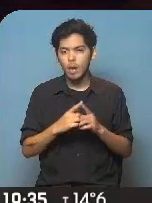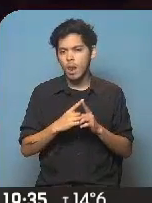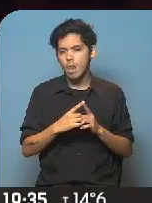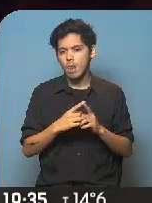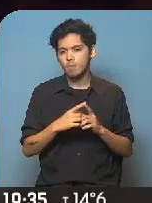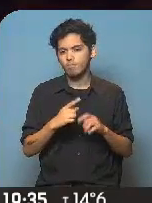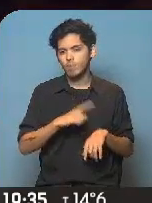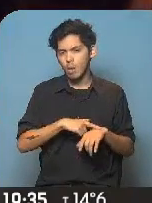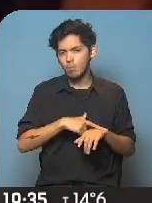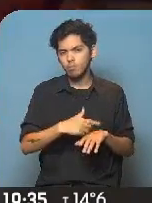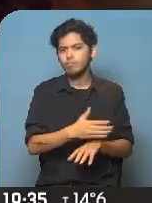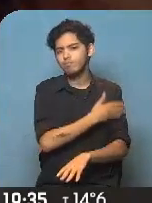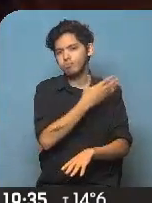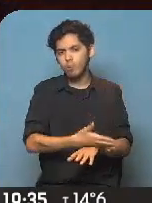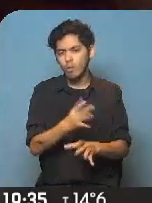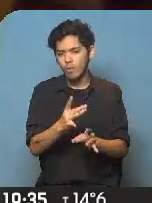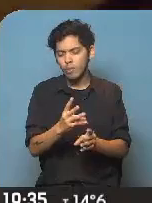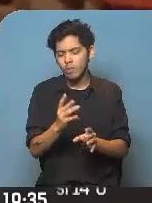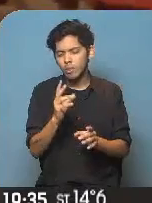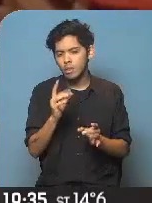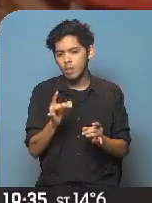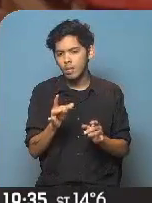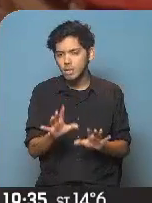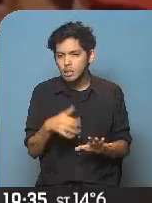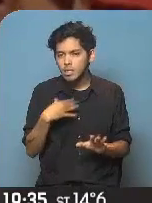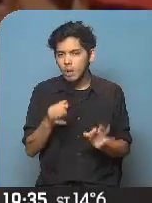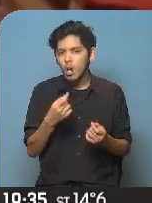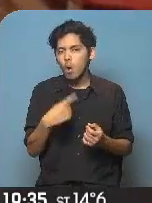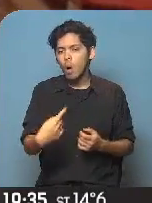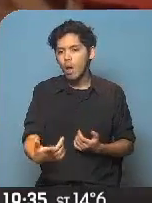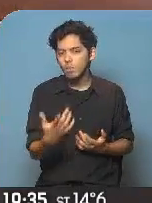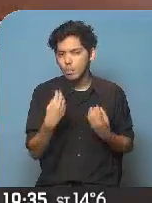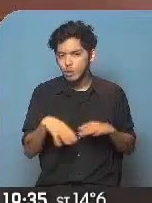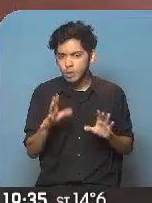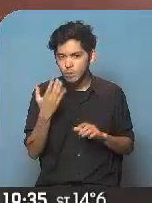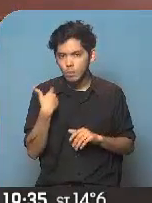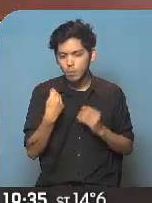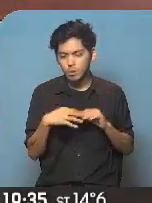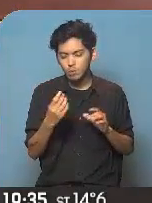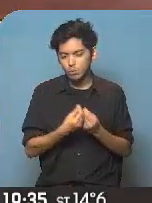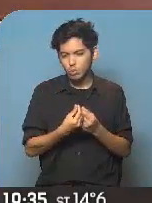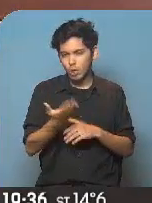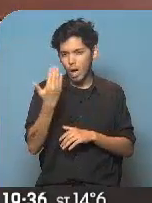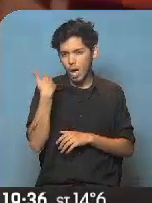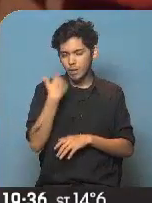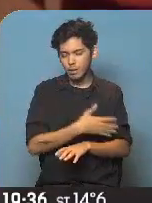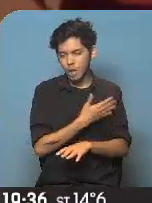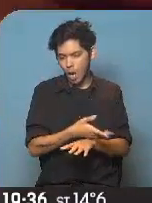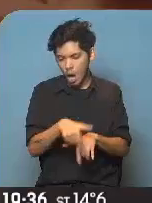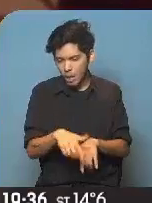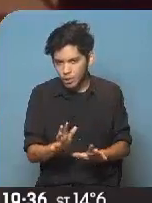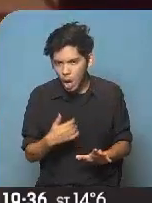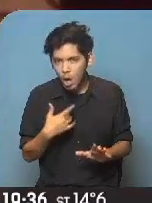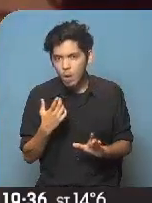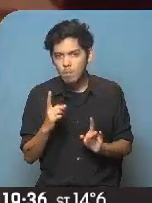que es difícil saber el momento en que ha empezado. No ha surgido con el surgimiento del Estado de Israel, ha surgido mucho antes el conflicto. El conflicto tiene que ver con el hecho que